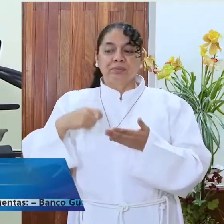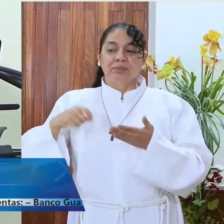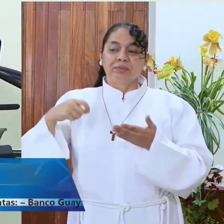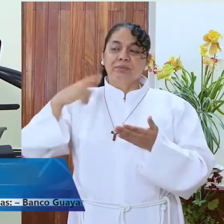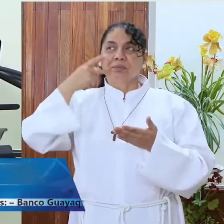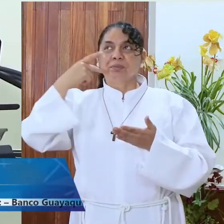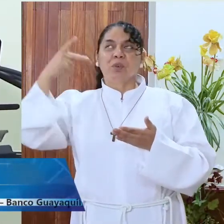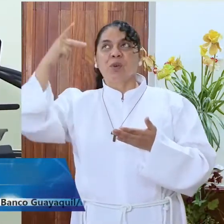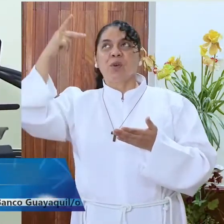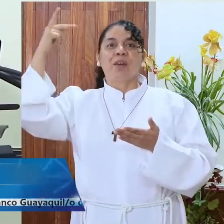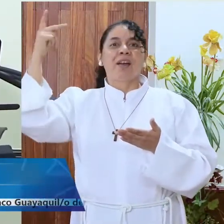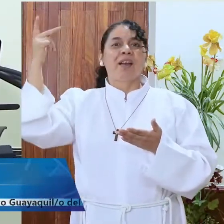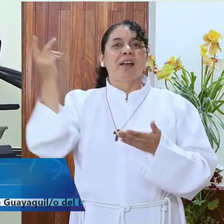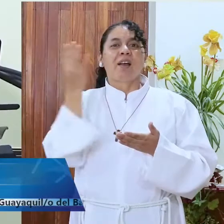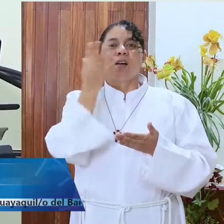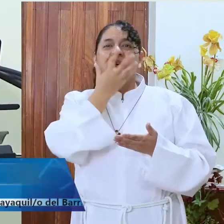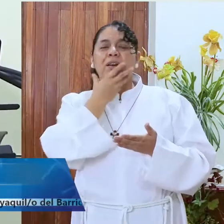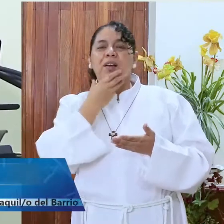seamos